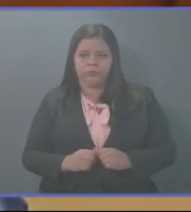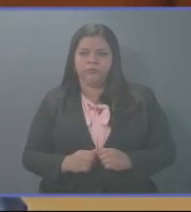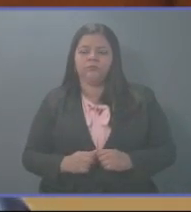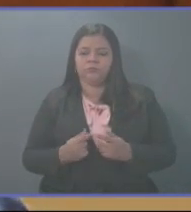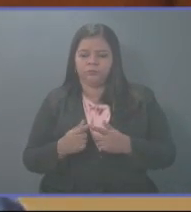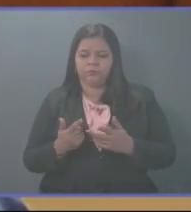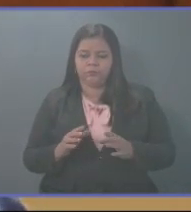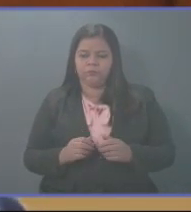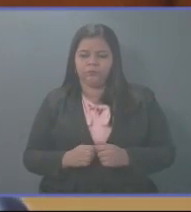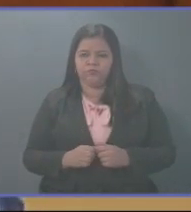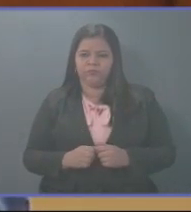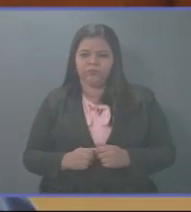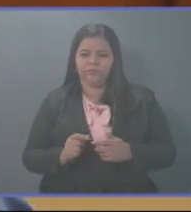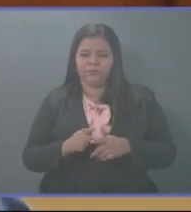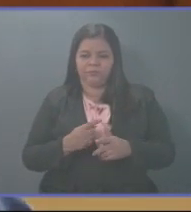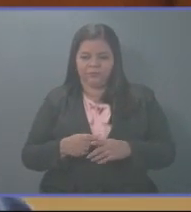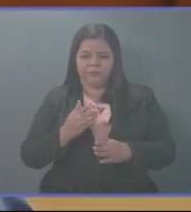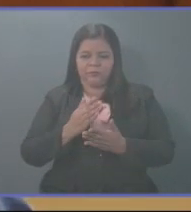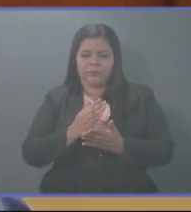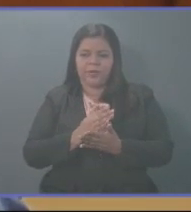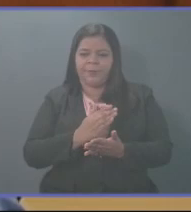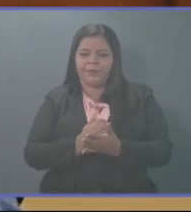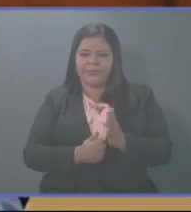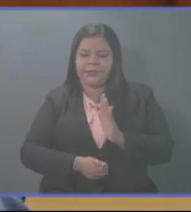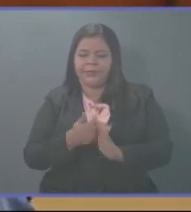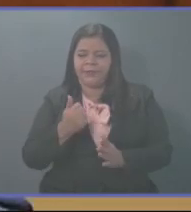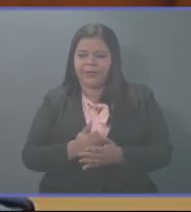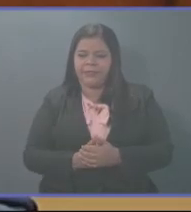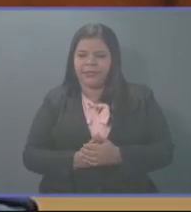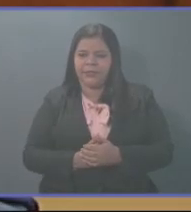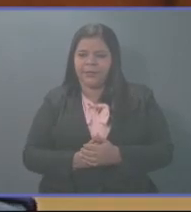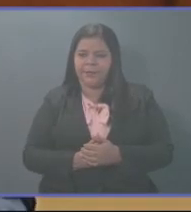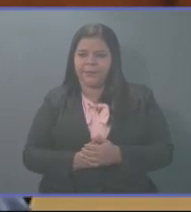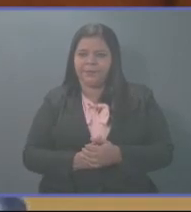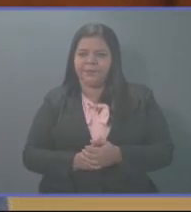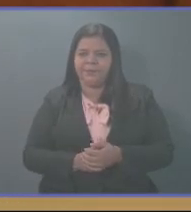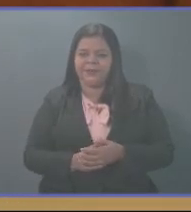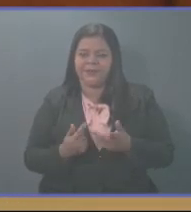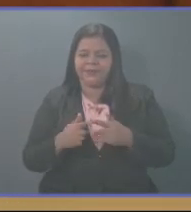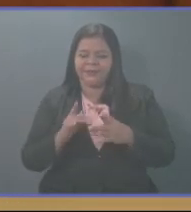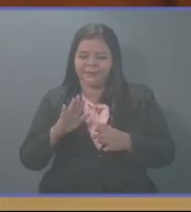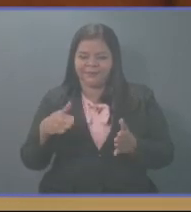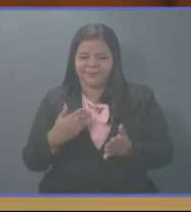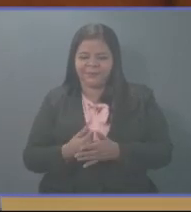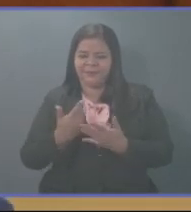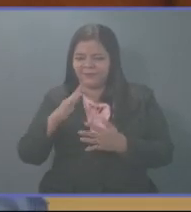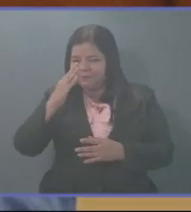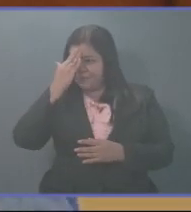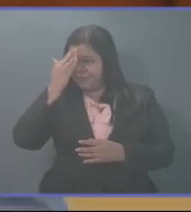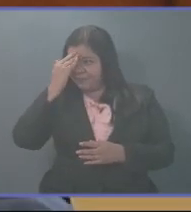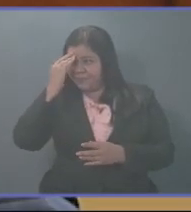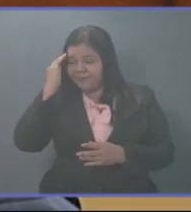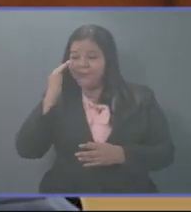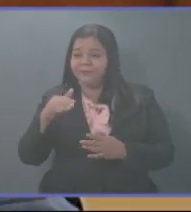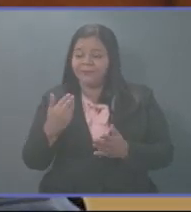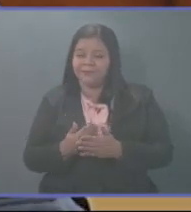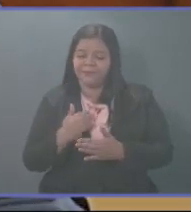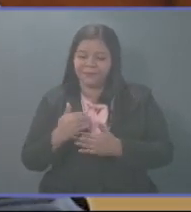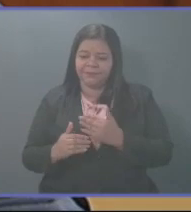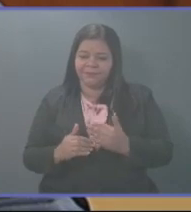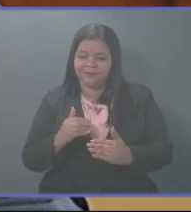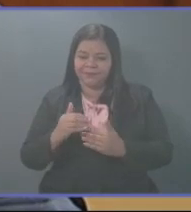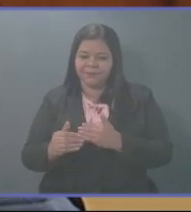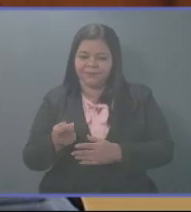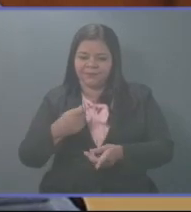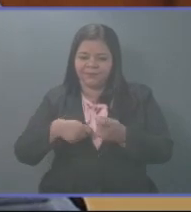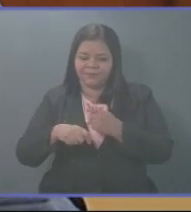catálogo de derechos y condiciones para su ejercicio. Además, reconoce las fases del desplazamiento forzado interno,